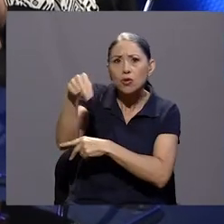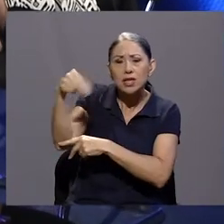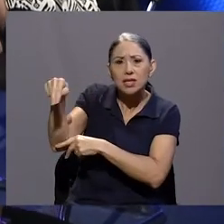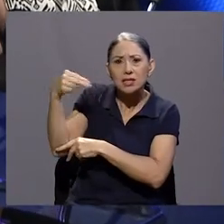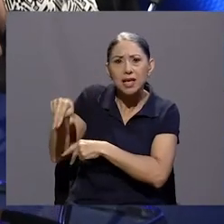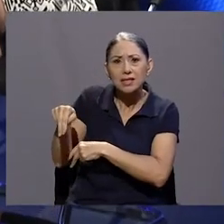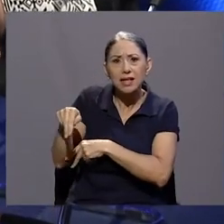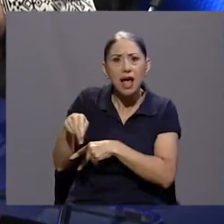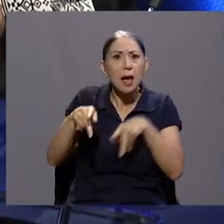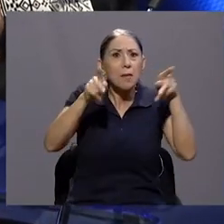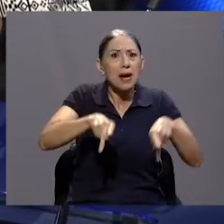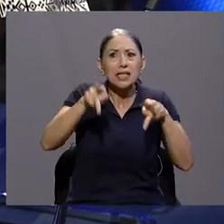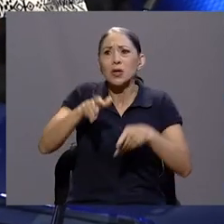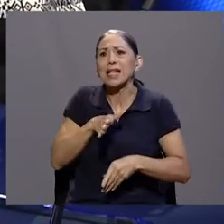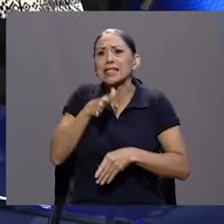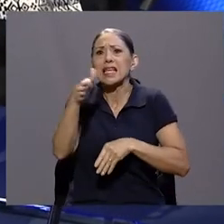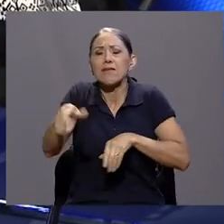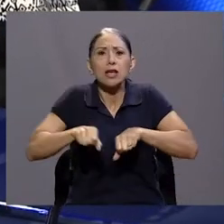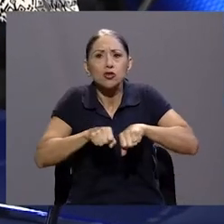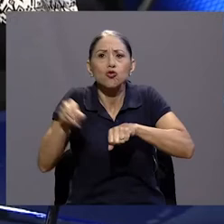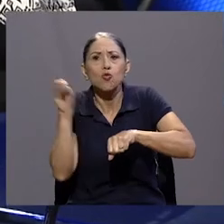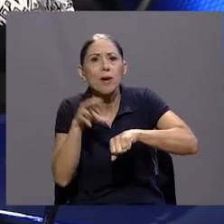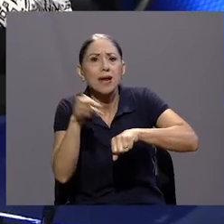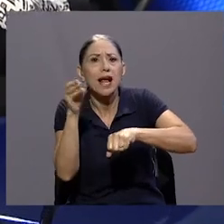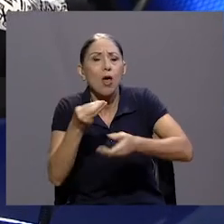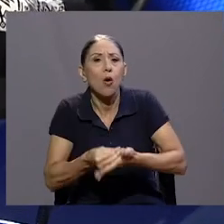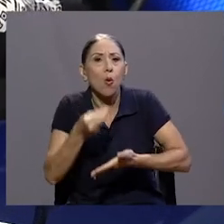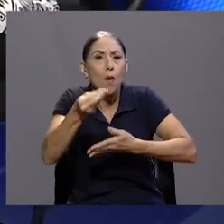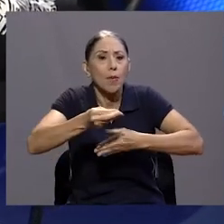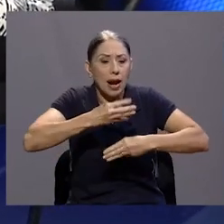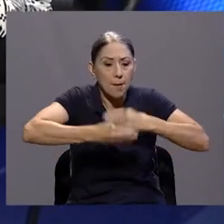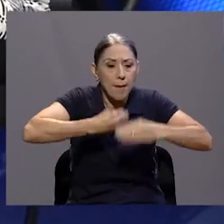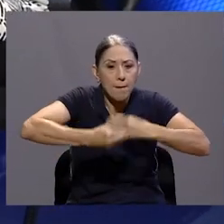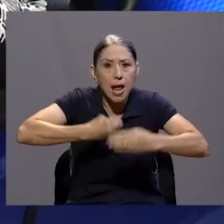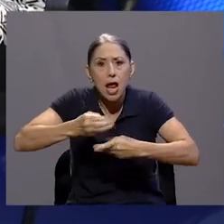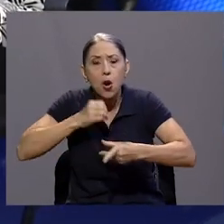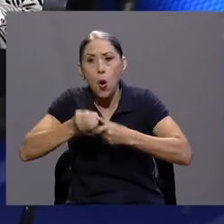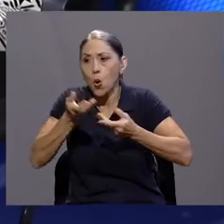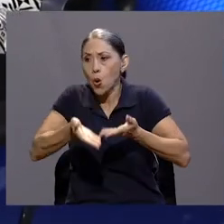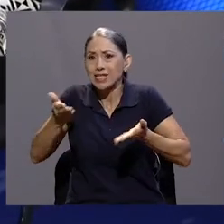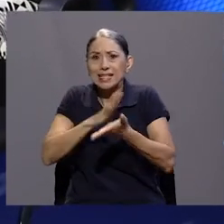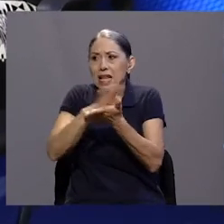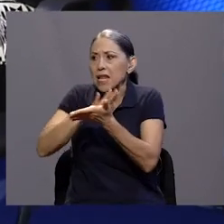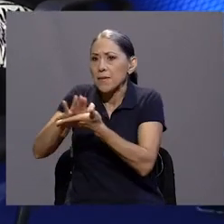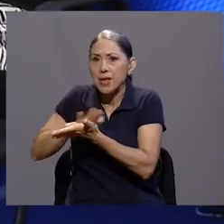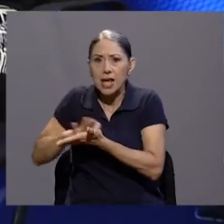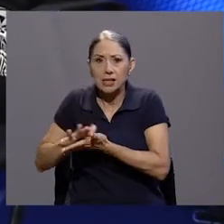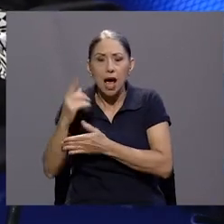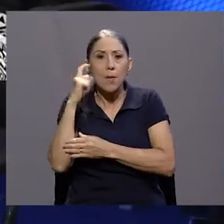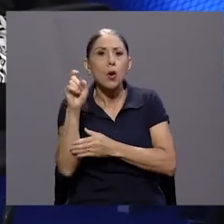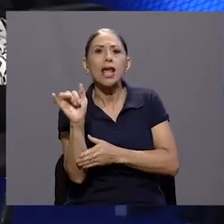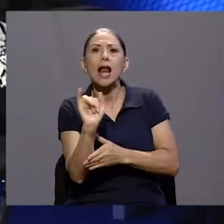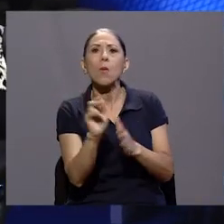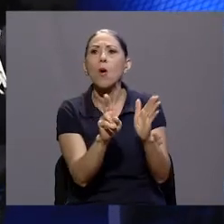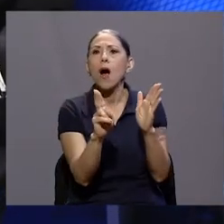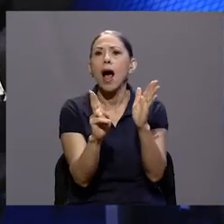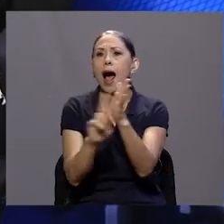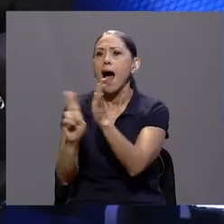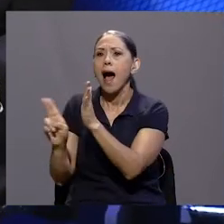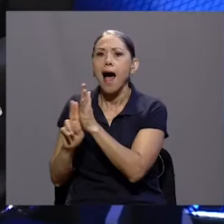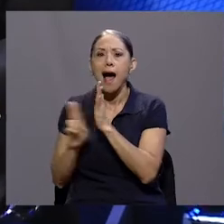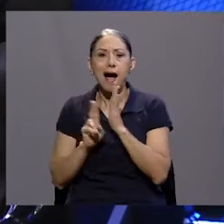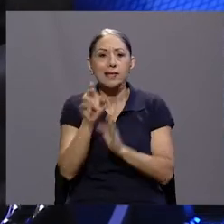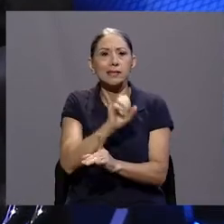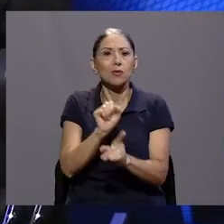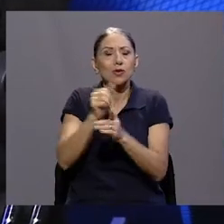grandes cantidades de papel higiénico o instrumentos de limpieza porque era como empezar a tener alarmas de situaciones nuevas entonces yo tal vez se